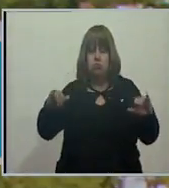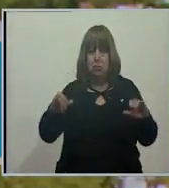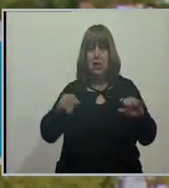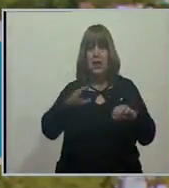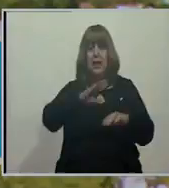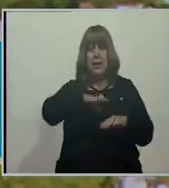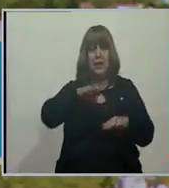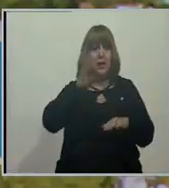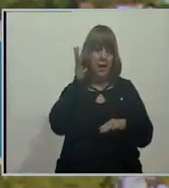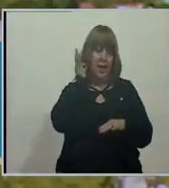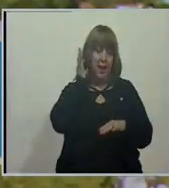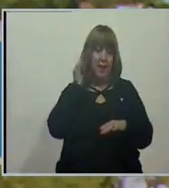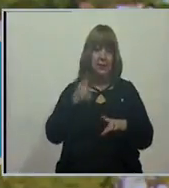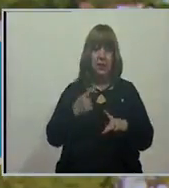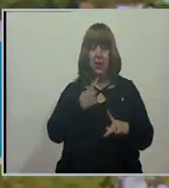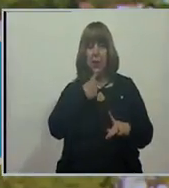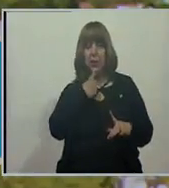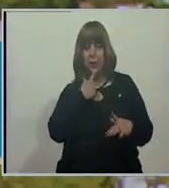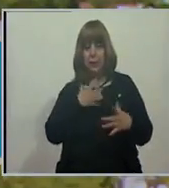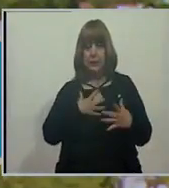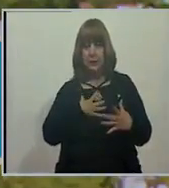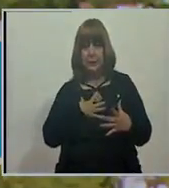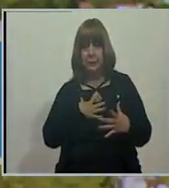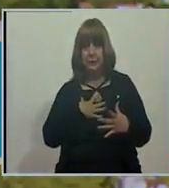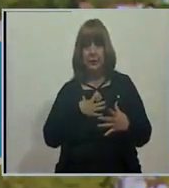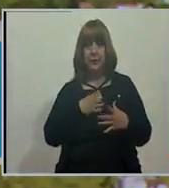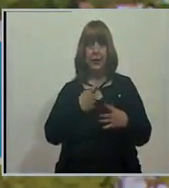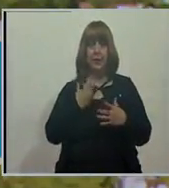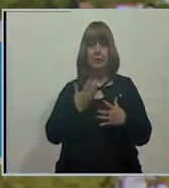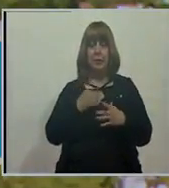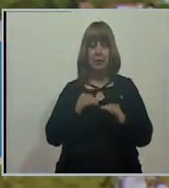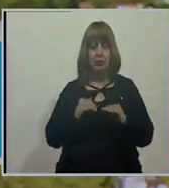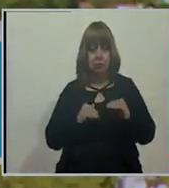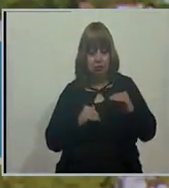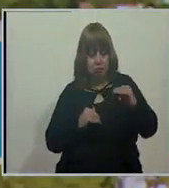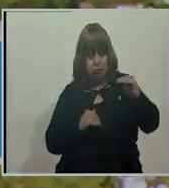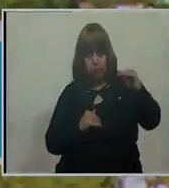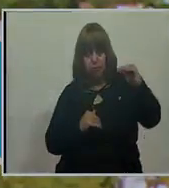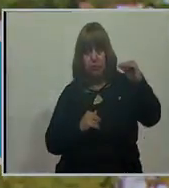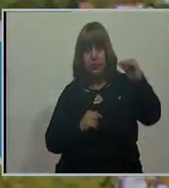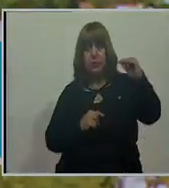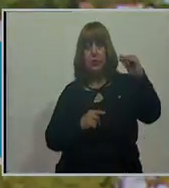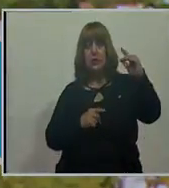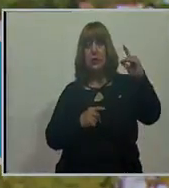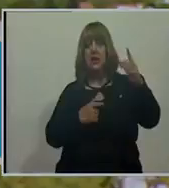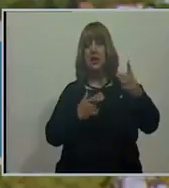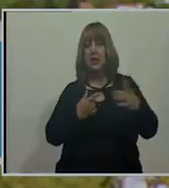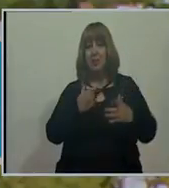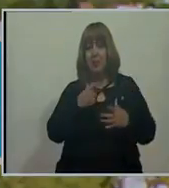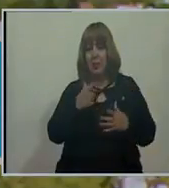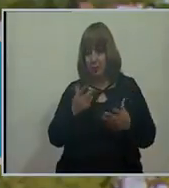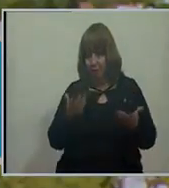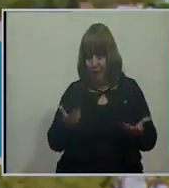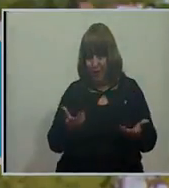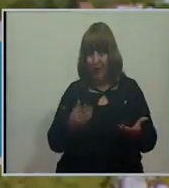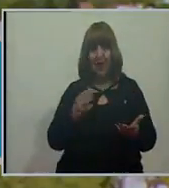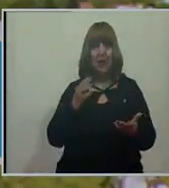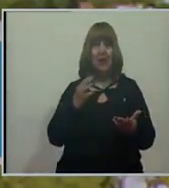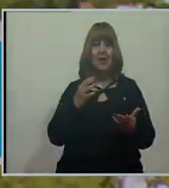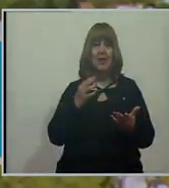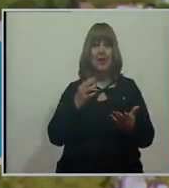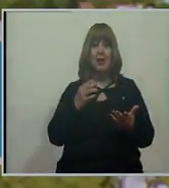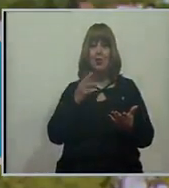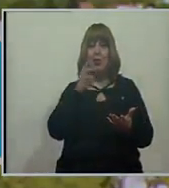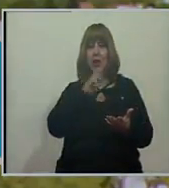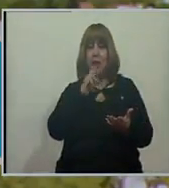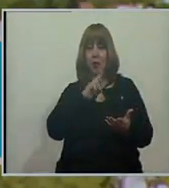niñas bastante inseguras, que se sienten insuficientes y que a largo plazo efectivamente tenemos menos espacios públicos por lo mismo. No porque las